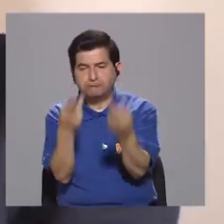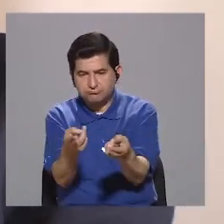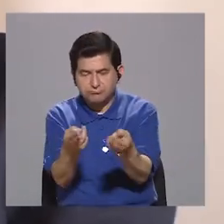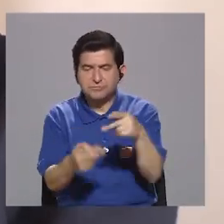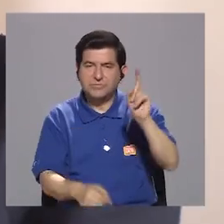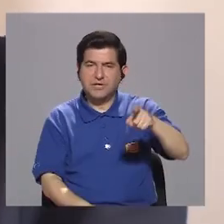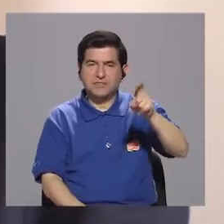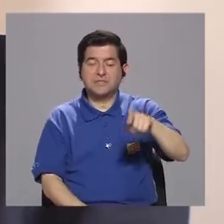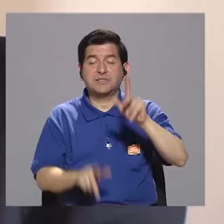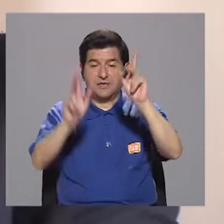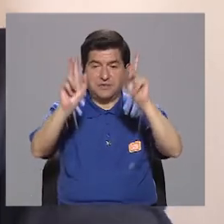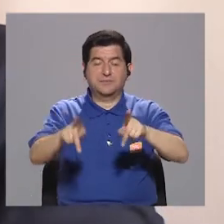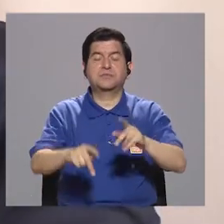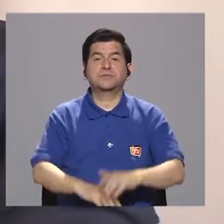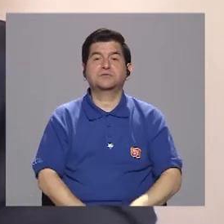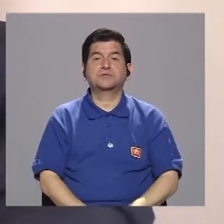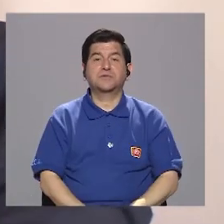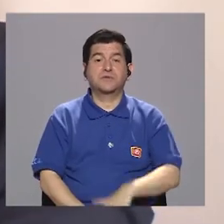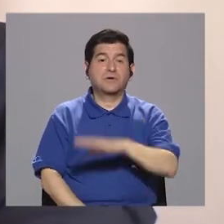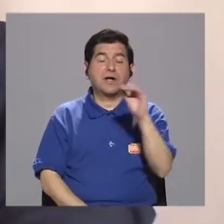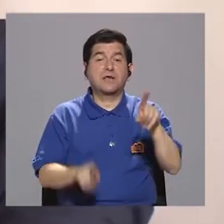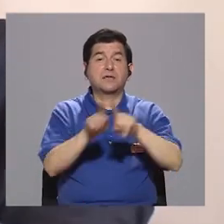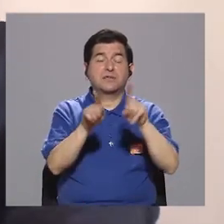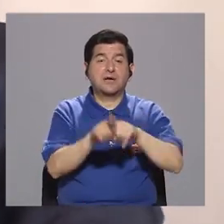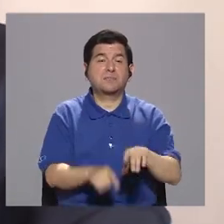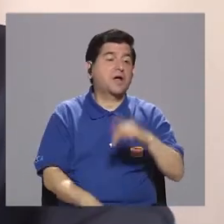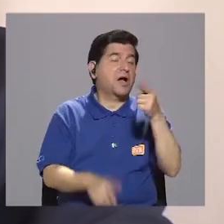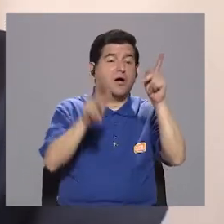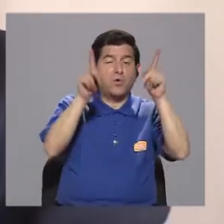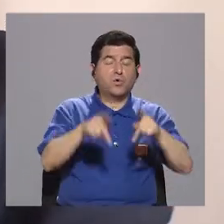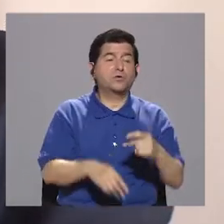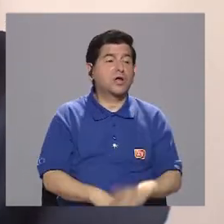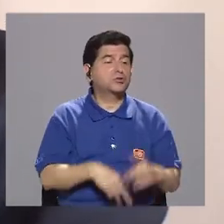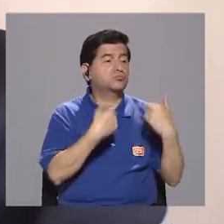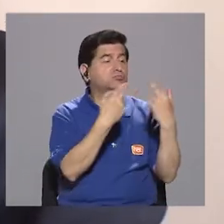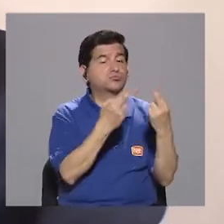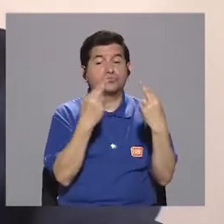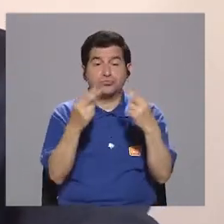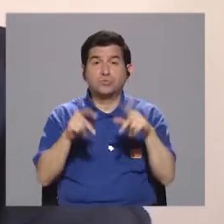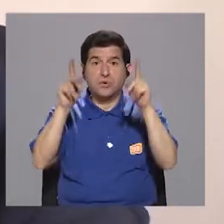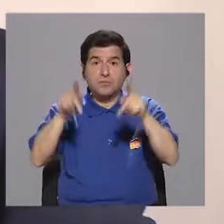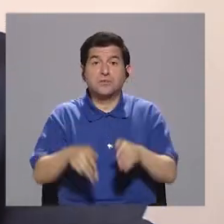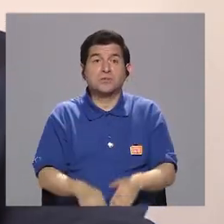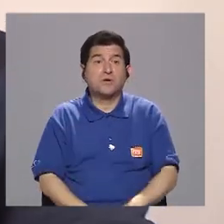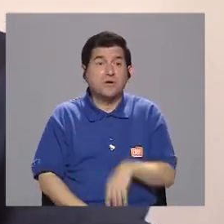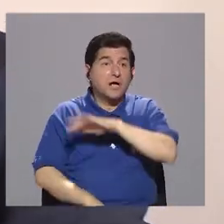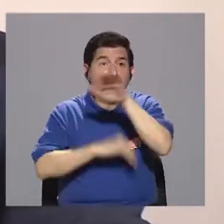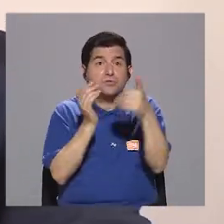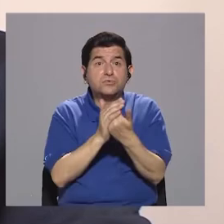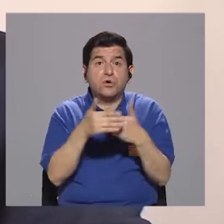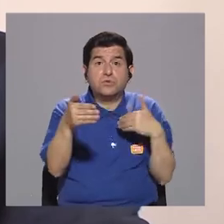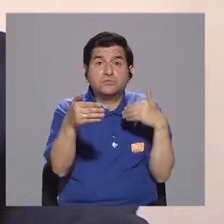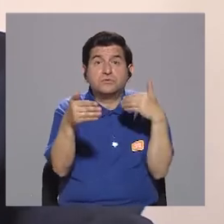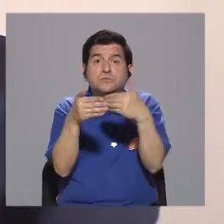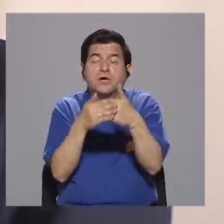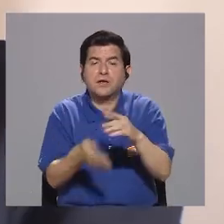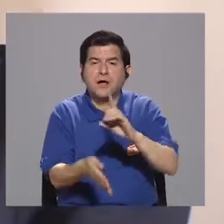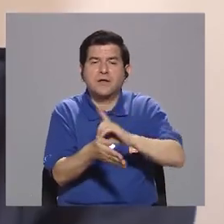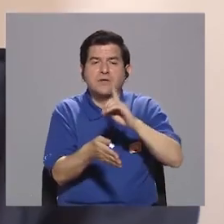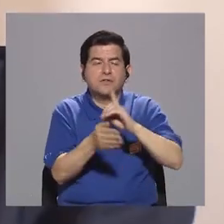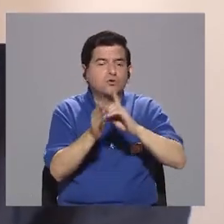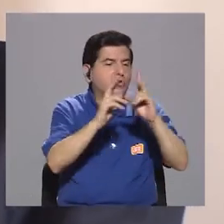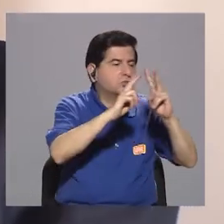que necesitaba el enfermo y de paso otras más para otra gente, porque empezaron ahí a acercarse todos y el doctor empezó ahí